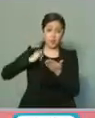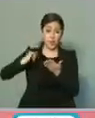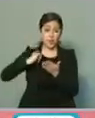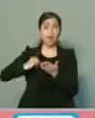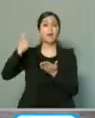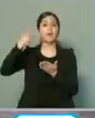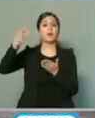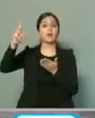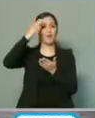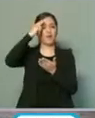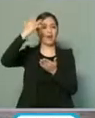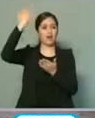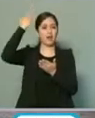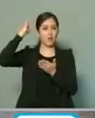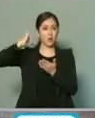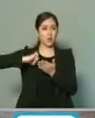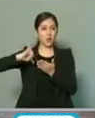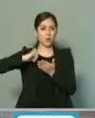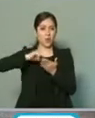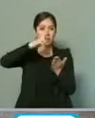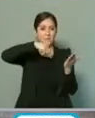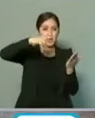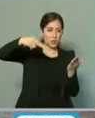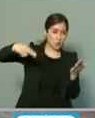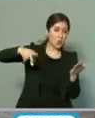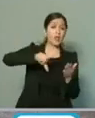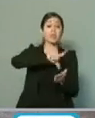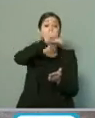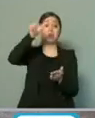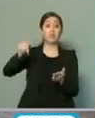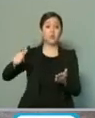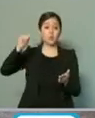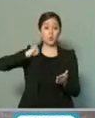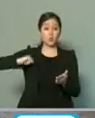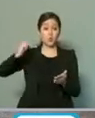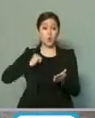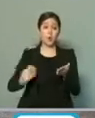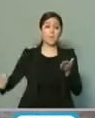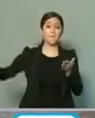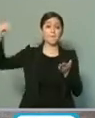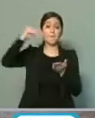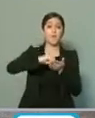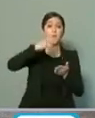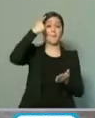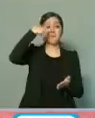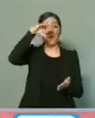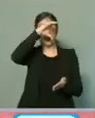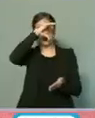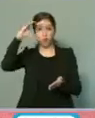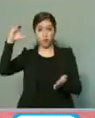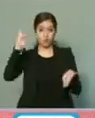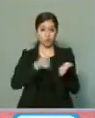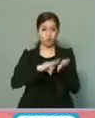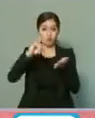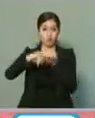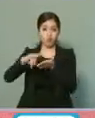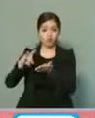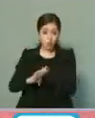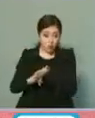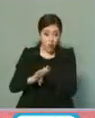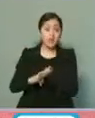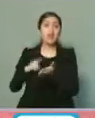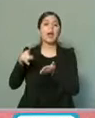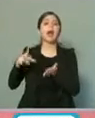eran pinturas, y bueno, después ya las ilustraciones contemporáneas con fotografías, etcétera. Bueno, pues ya nos hablan también, por ejemplo,